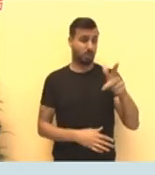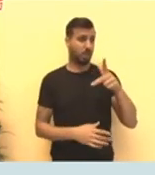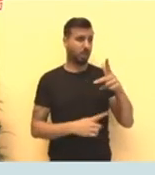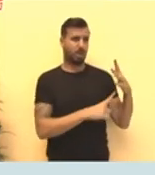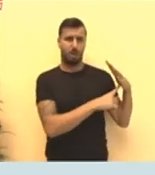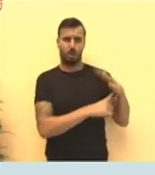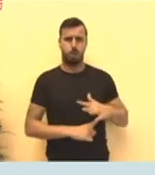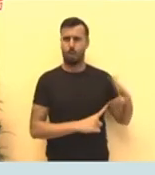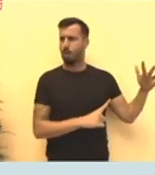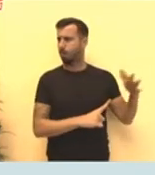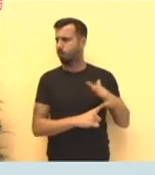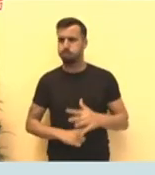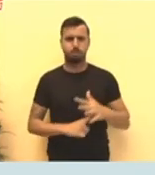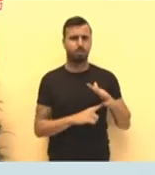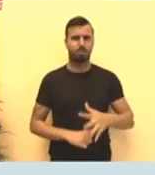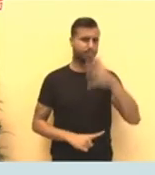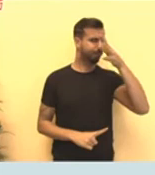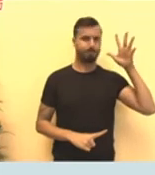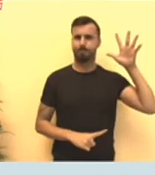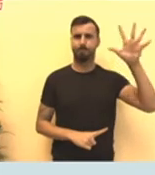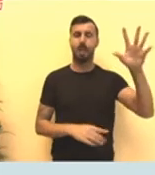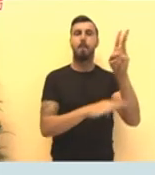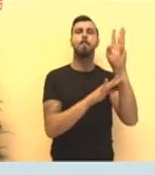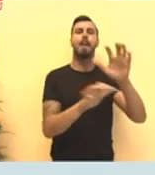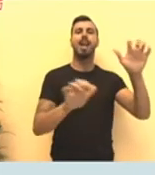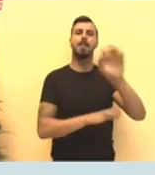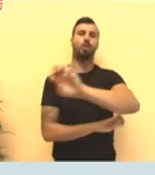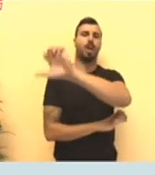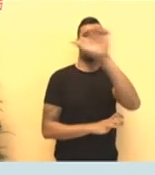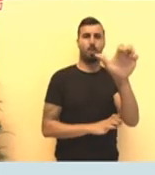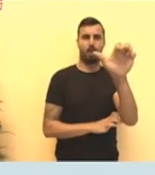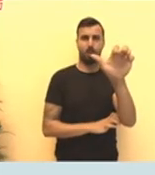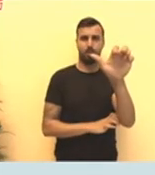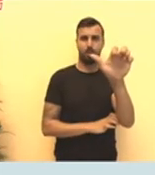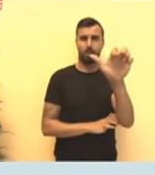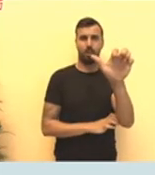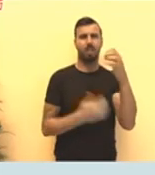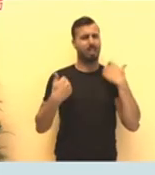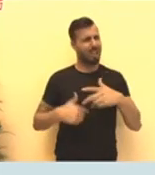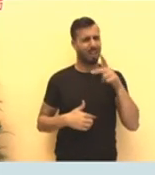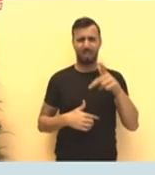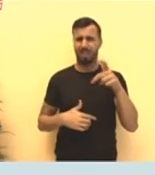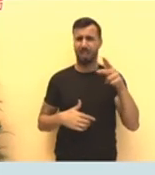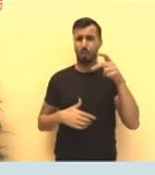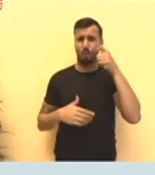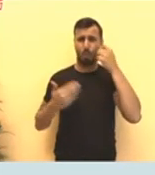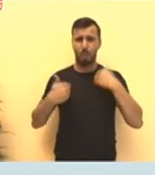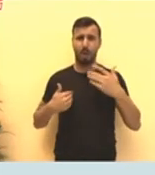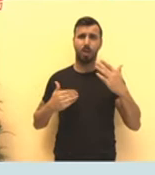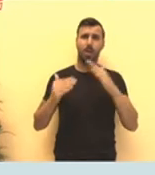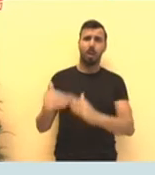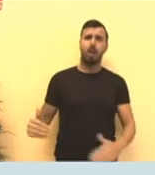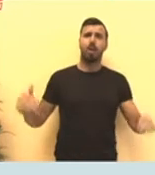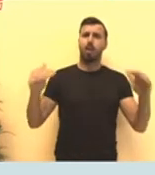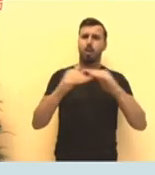derechos, un órgano de denuncia directa al Parlamento Europeo. ¿Se dejarán de vulnerar algún día los derechos humanos?